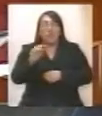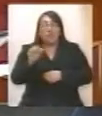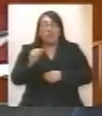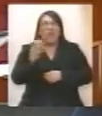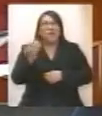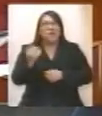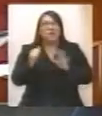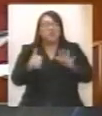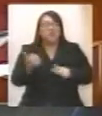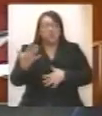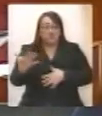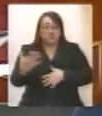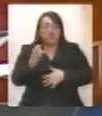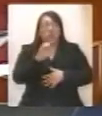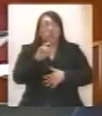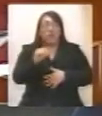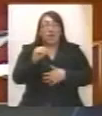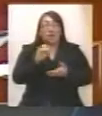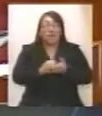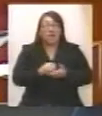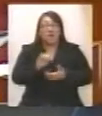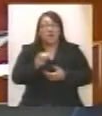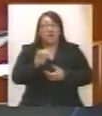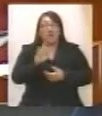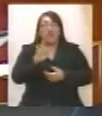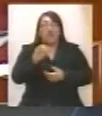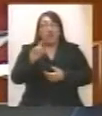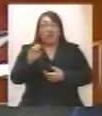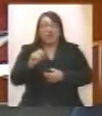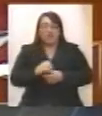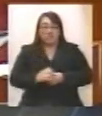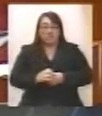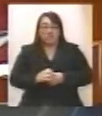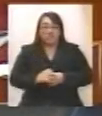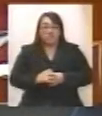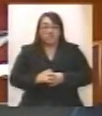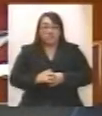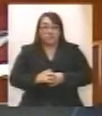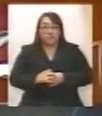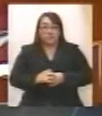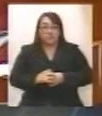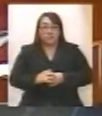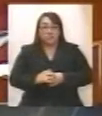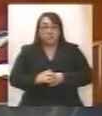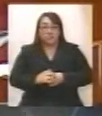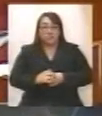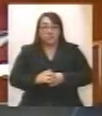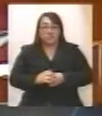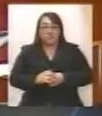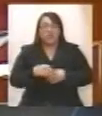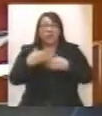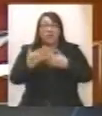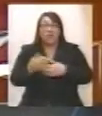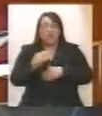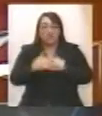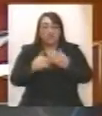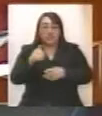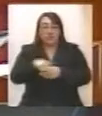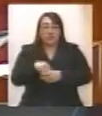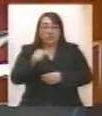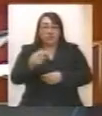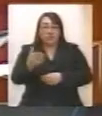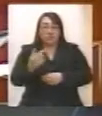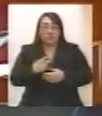Pensión 65, Cuna Más y Foncodes durante los procesos electorales. Exigiremos que